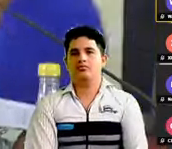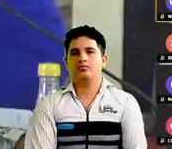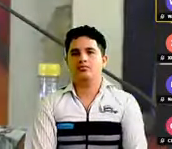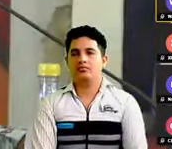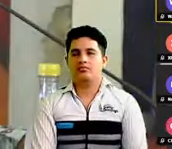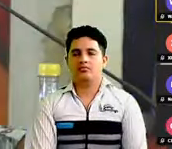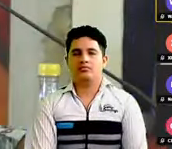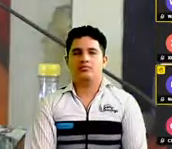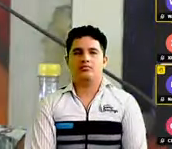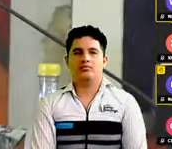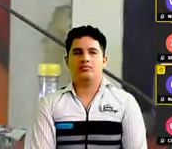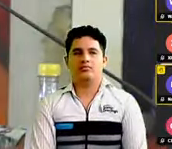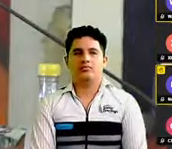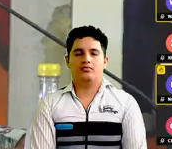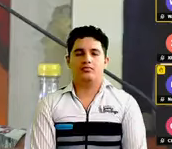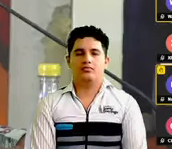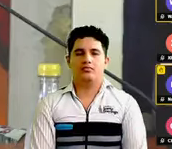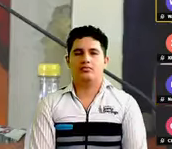en este punto.